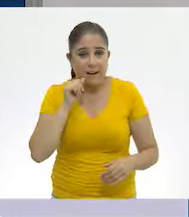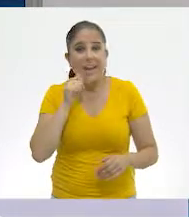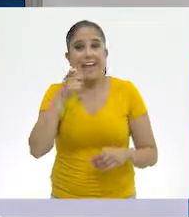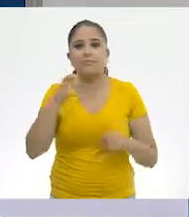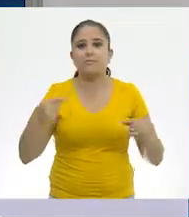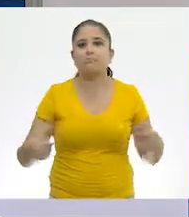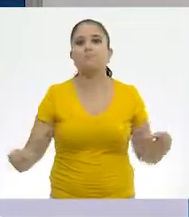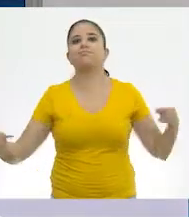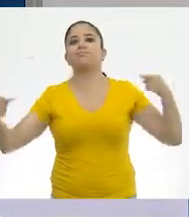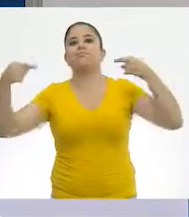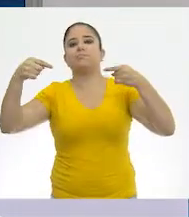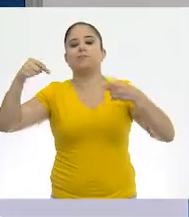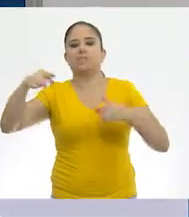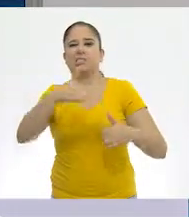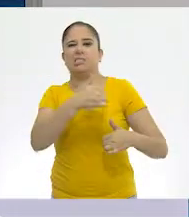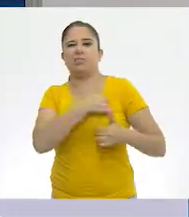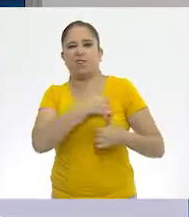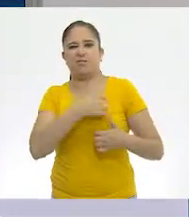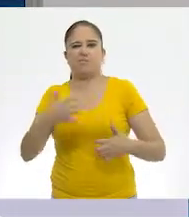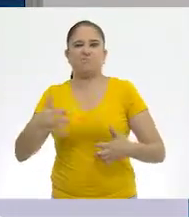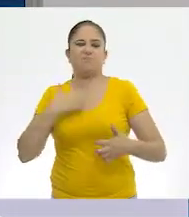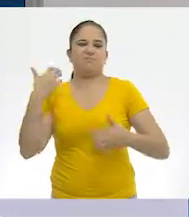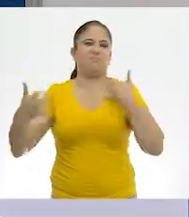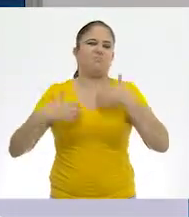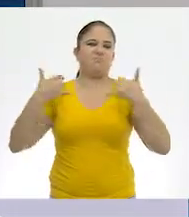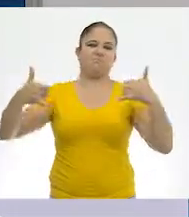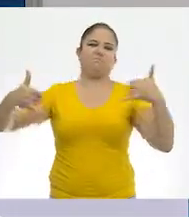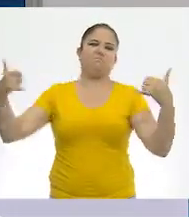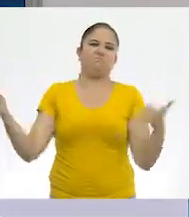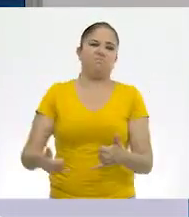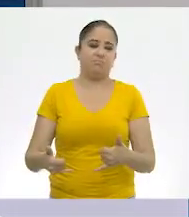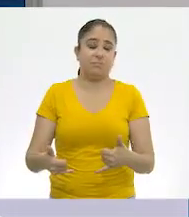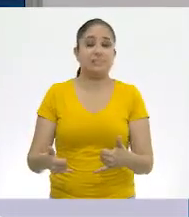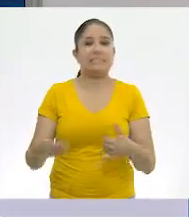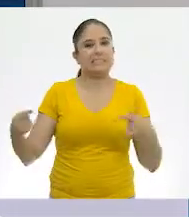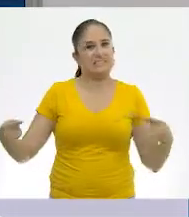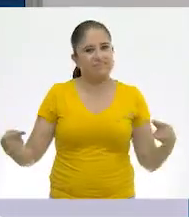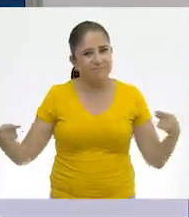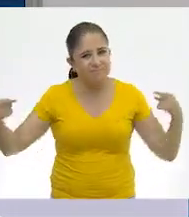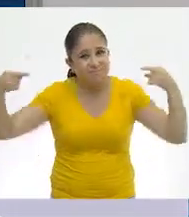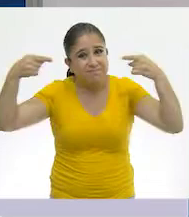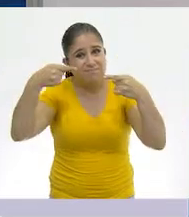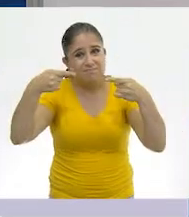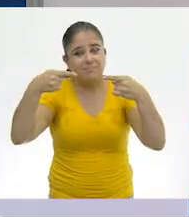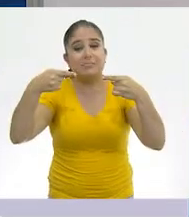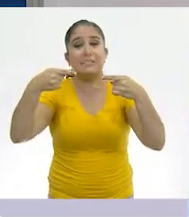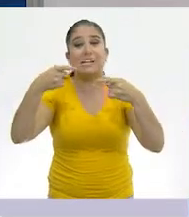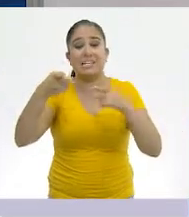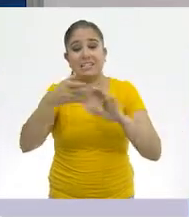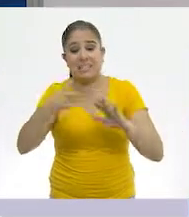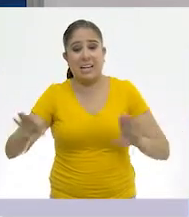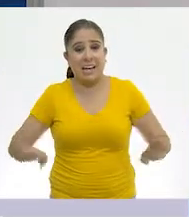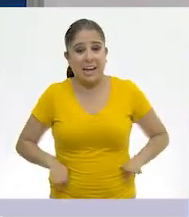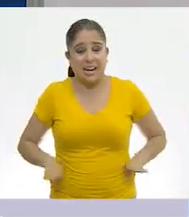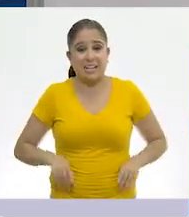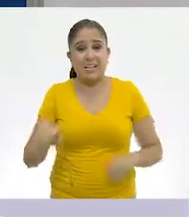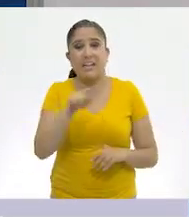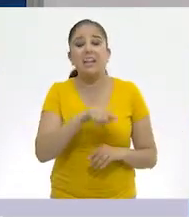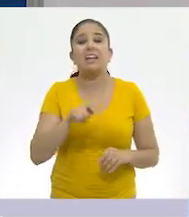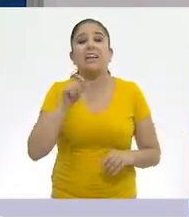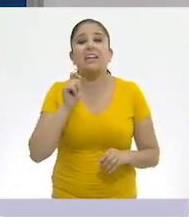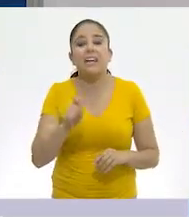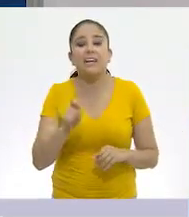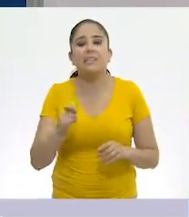con la rebelión de los militares. Al mismo tiempo, otra característica de este periodo es que se trata de una época